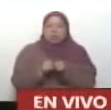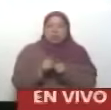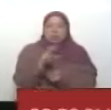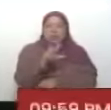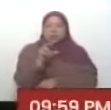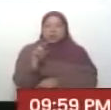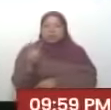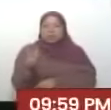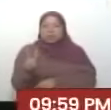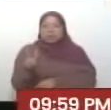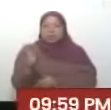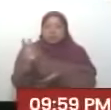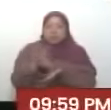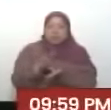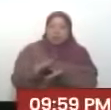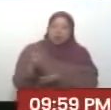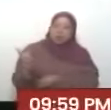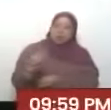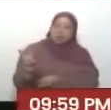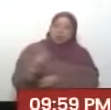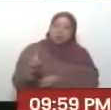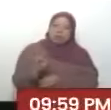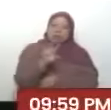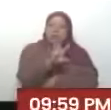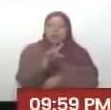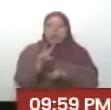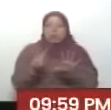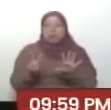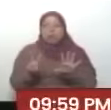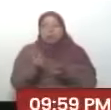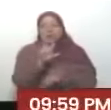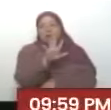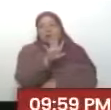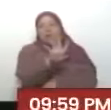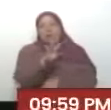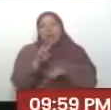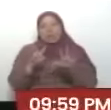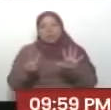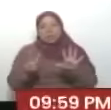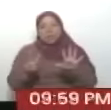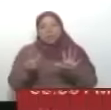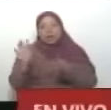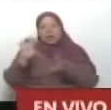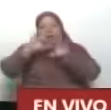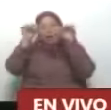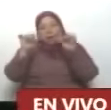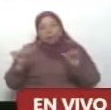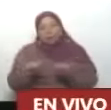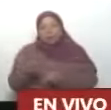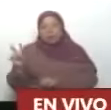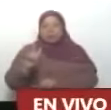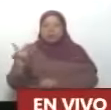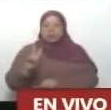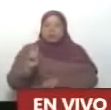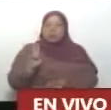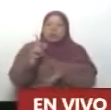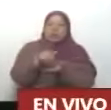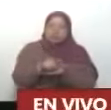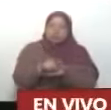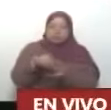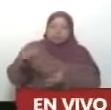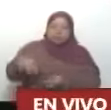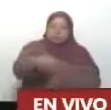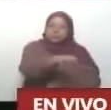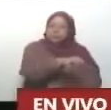Y 32 fueron, ciudades del país. Y fueron 46 artistas venezolanos que participaron en toda la gira.